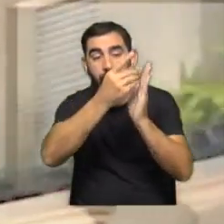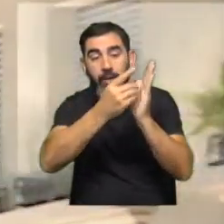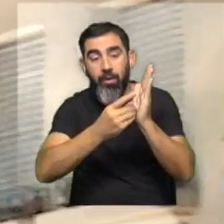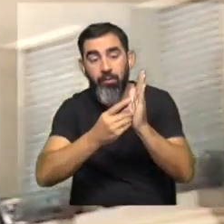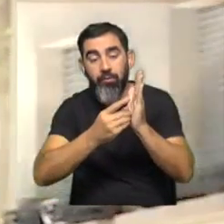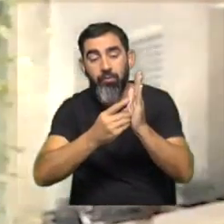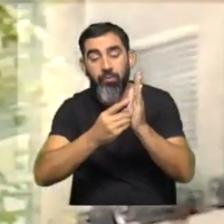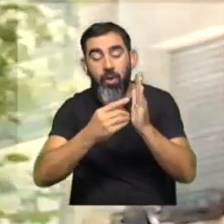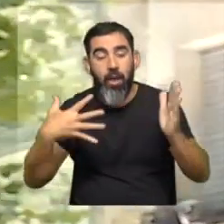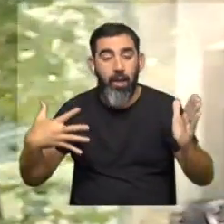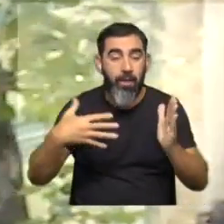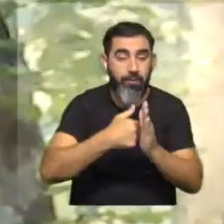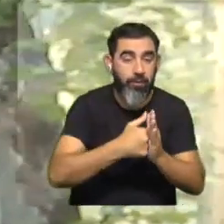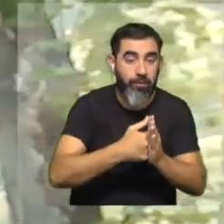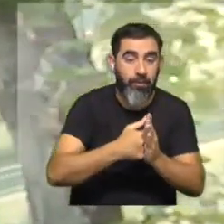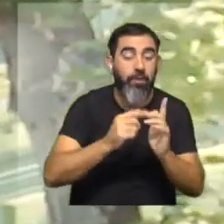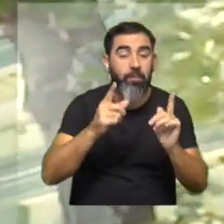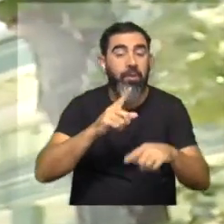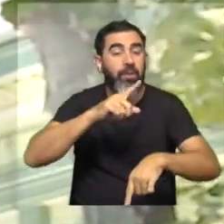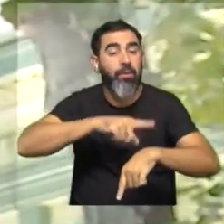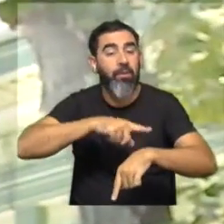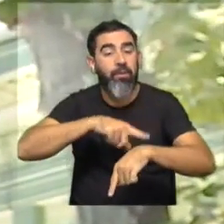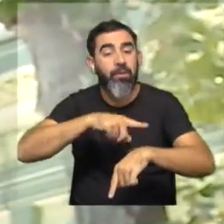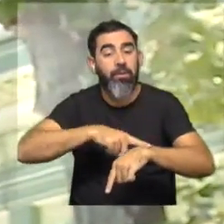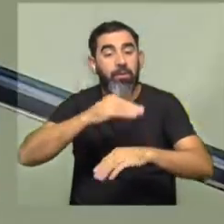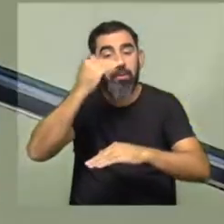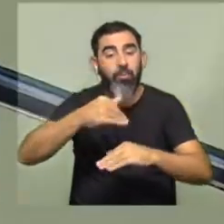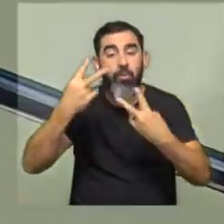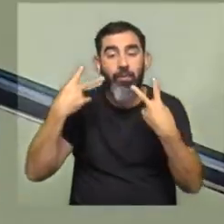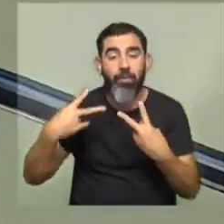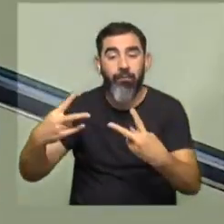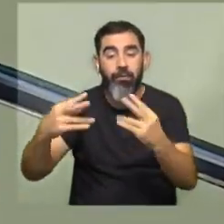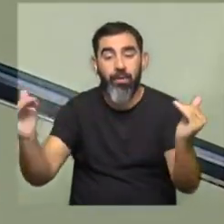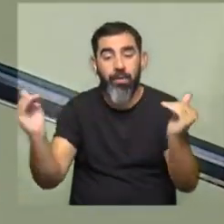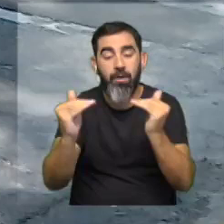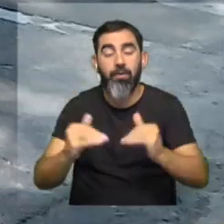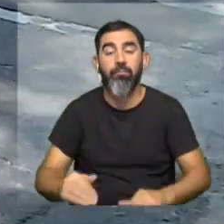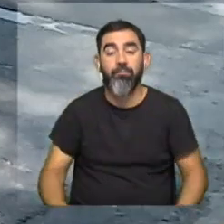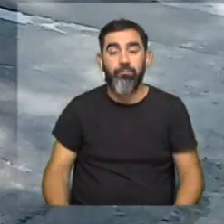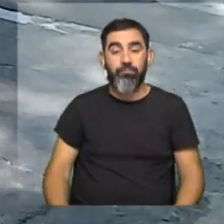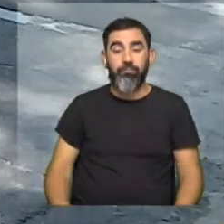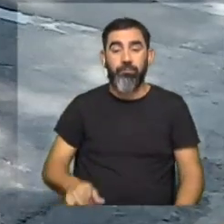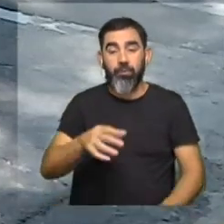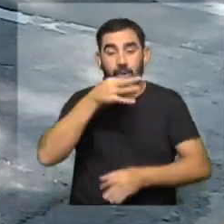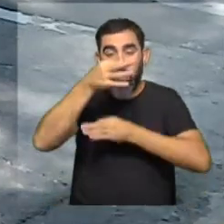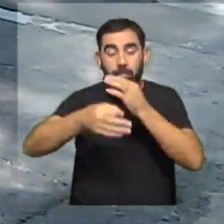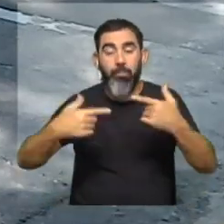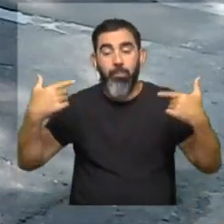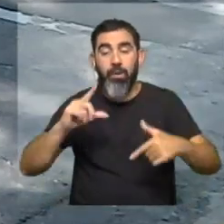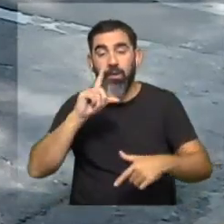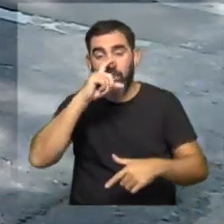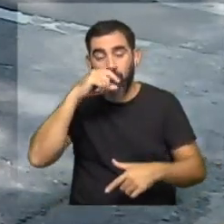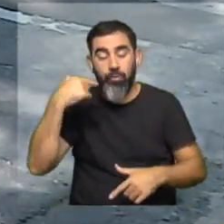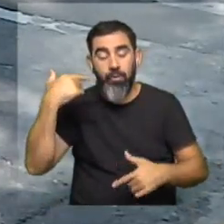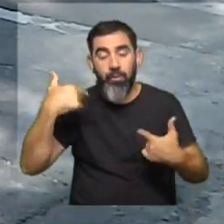la siniestralidad y también los tiempos, bajar los tiempos en el tránsito en Montevideo. Esto explicaba la intendenta Cose hace